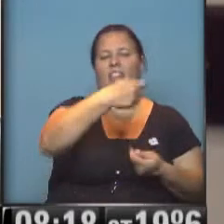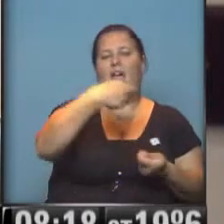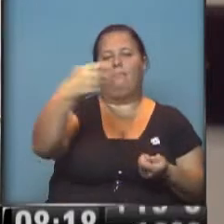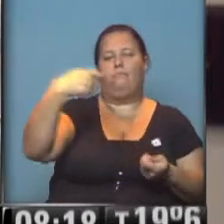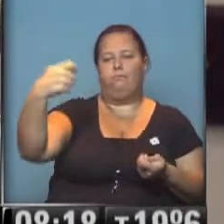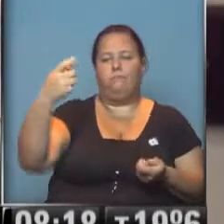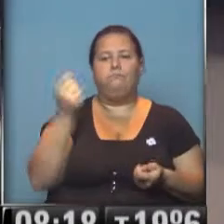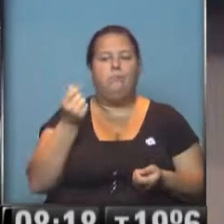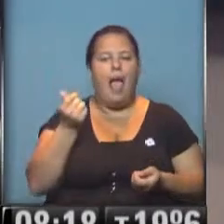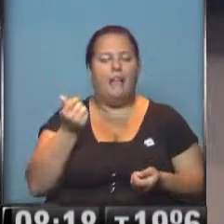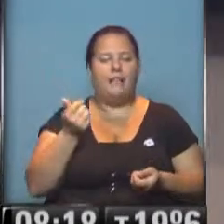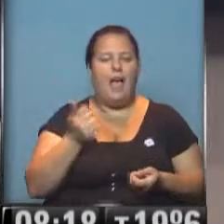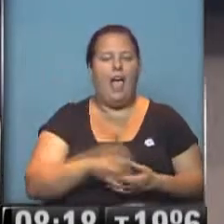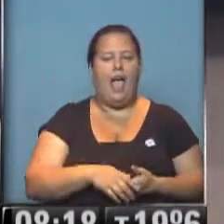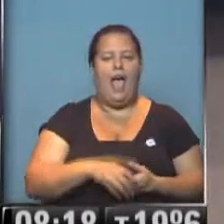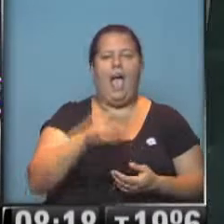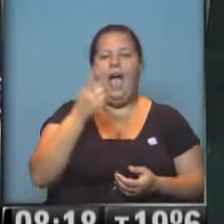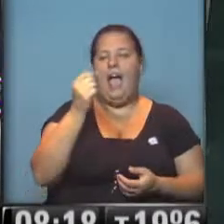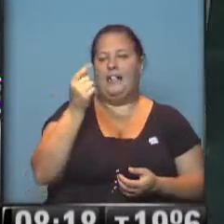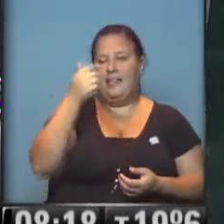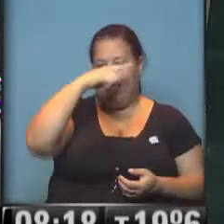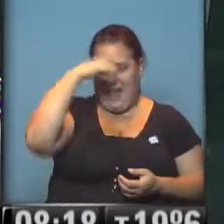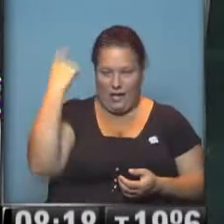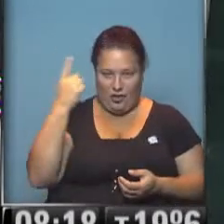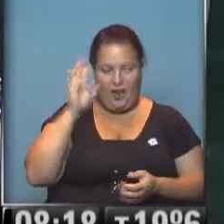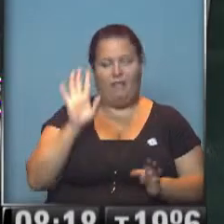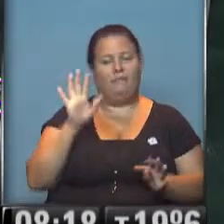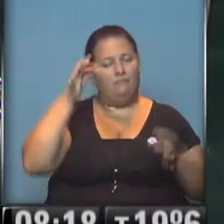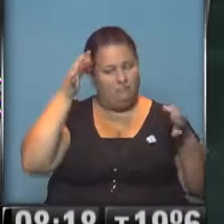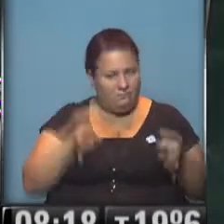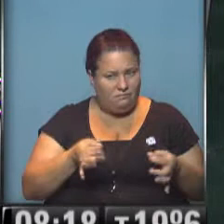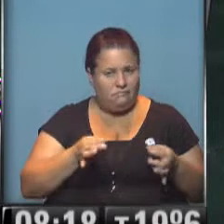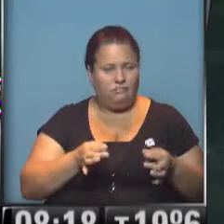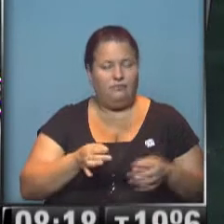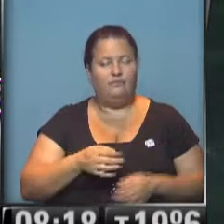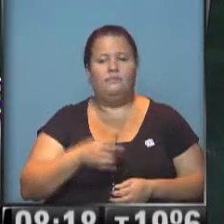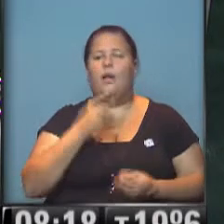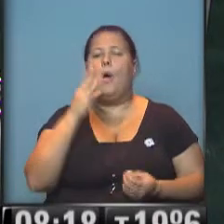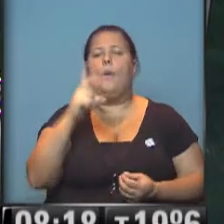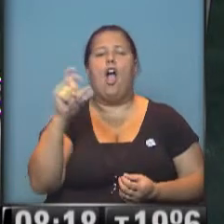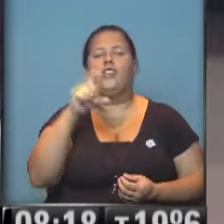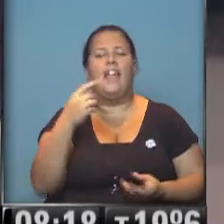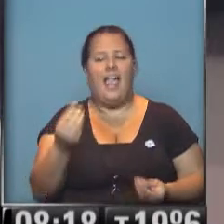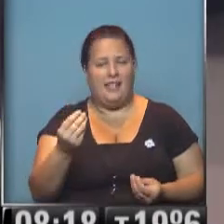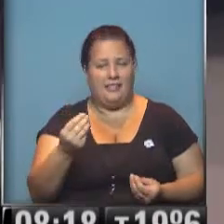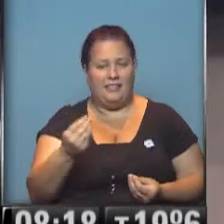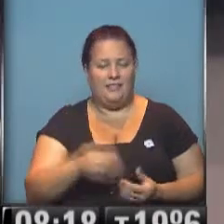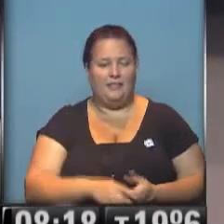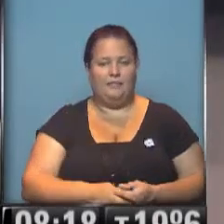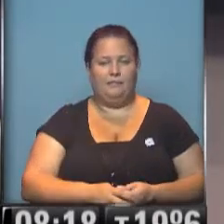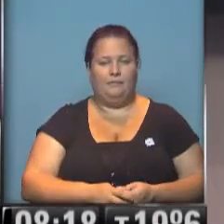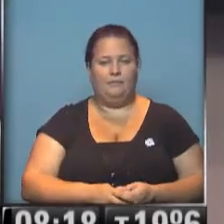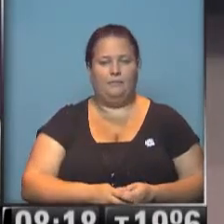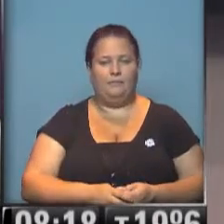recursos al tesoro nacional en realidad lo que está haciendo con central es una